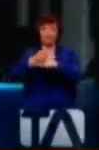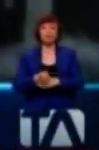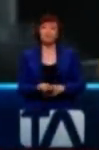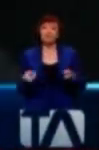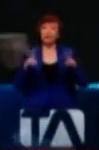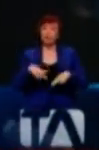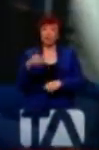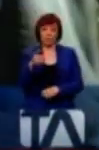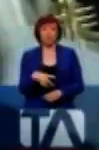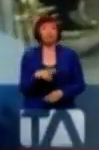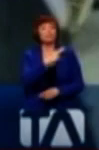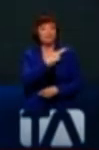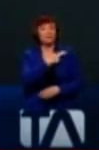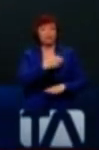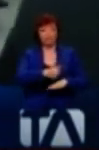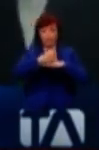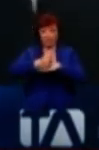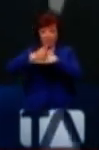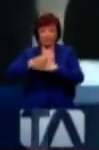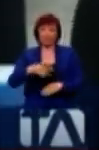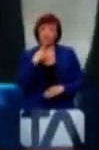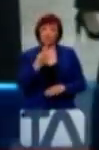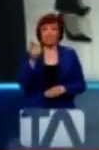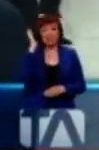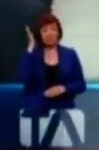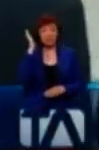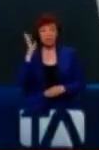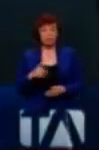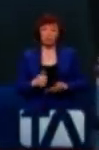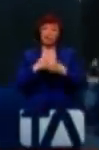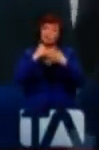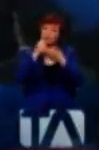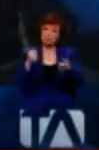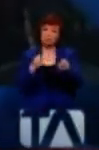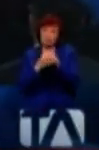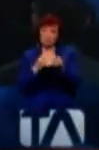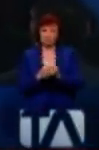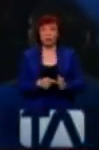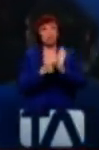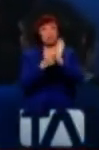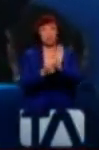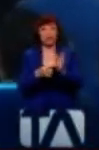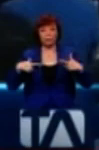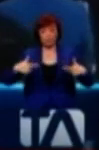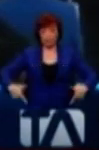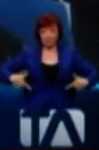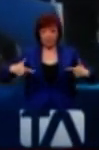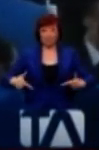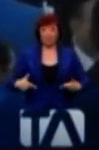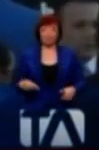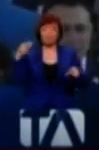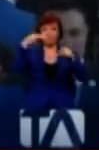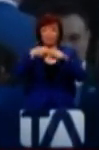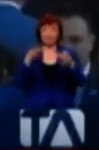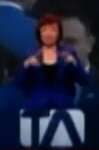Universidad Andina. Dicen en los discursos que soplan nuevos vientos y muestra de ello fue la presencia del presidente Lenín Moreno acá